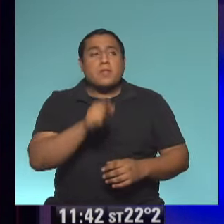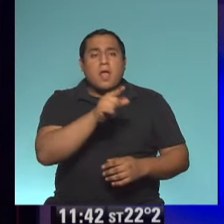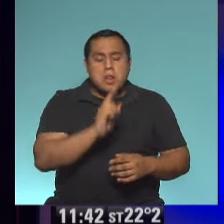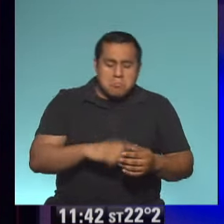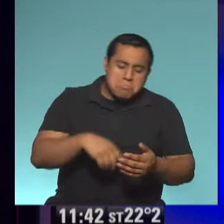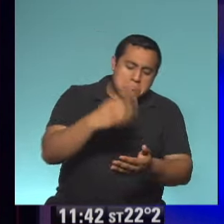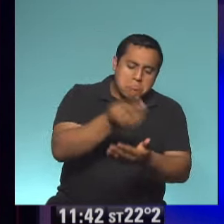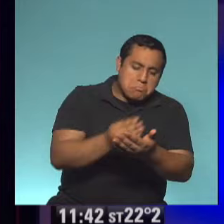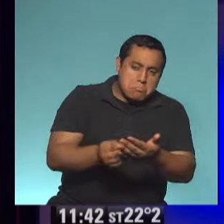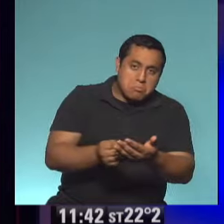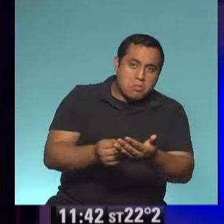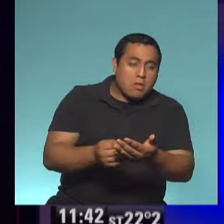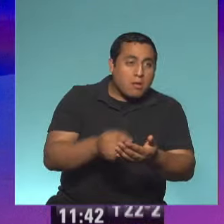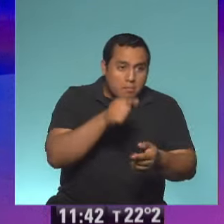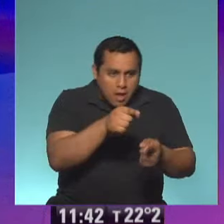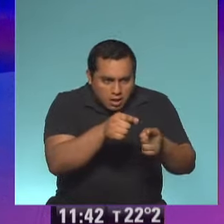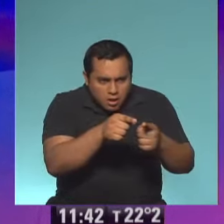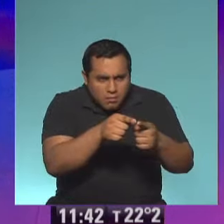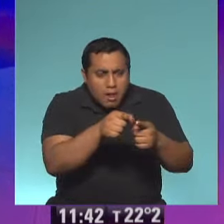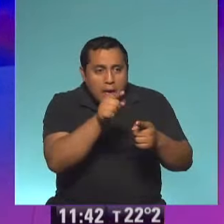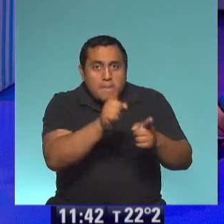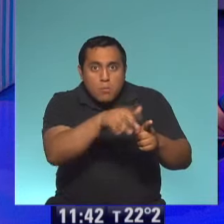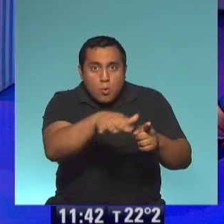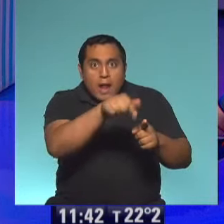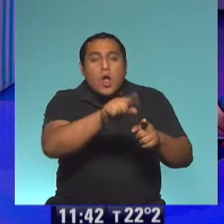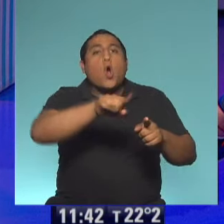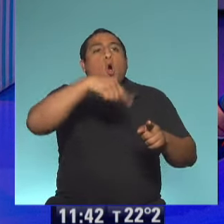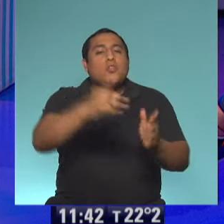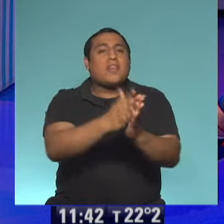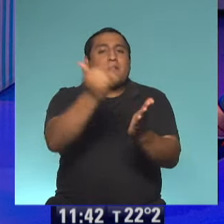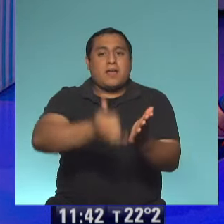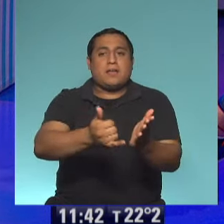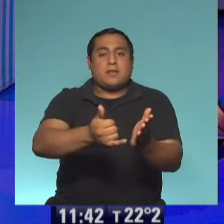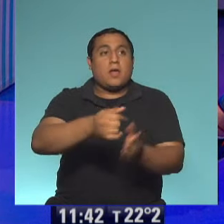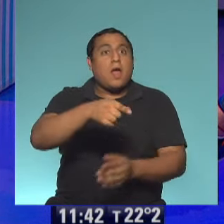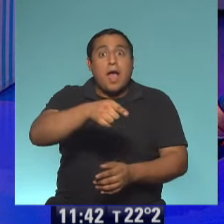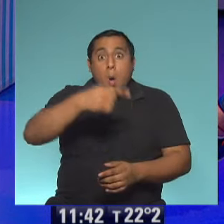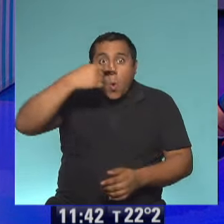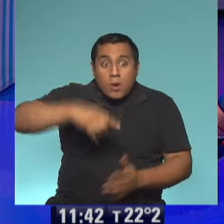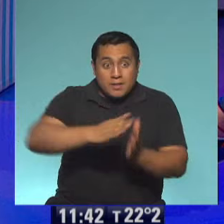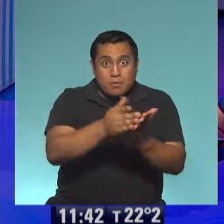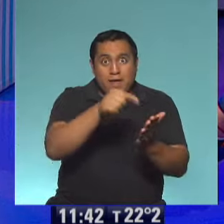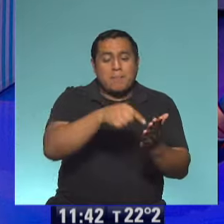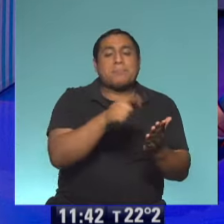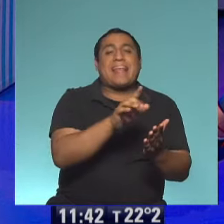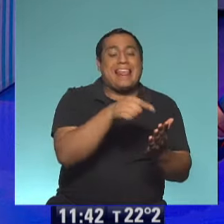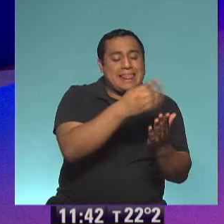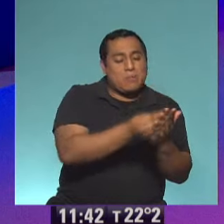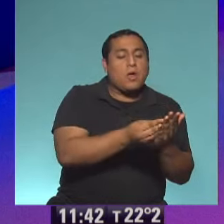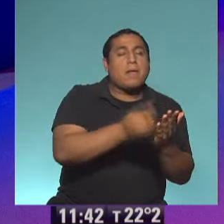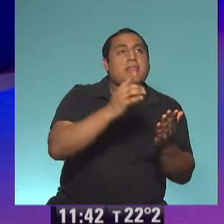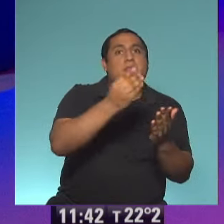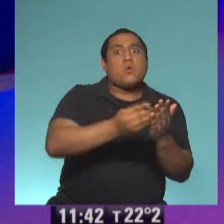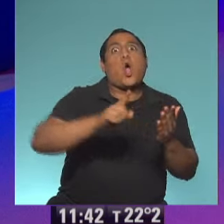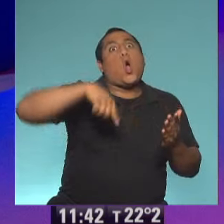lugar donde debería estar el siguiente libro. O sea que hay una persona que en el último libro está dibujando el siguiente libro. Hola, te digo,